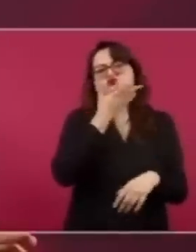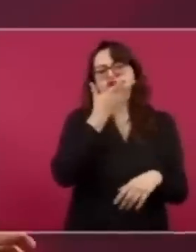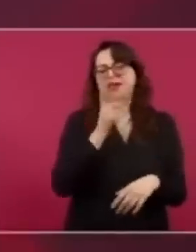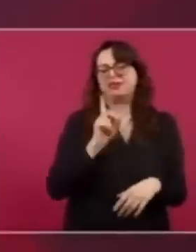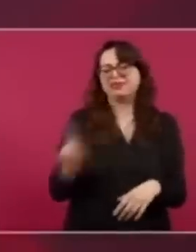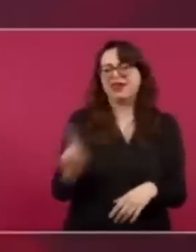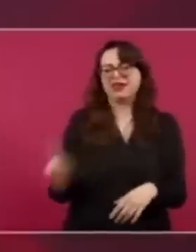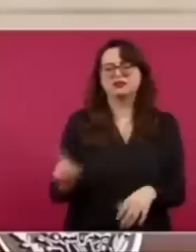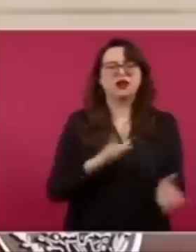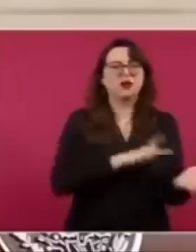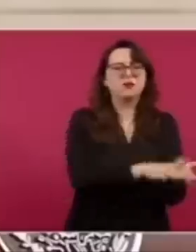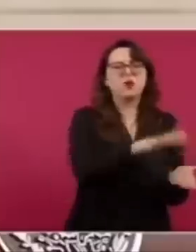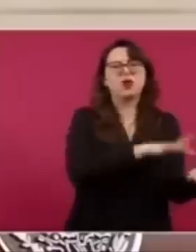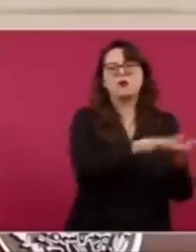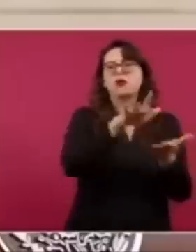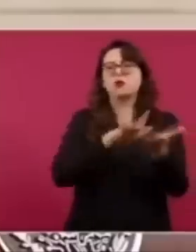ninguna novedad.